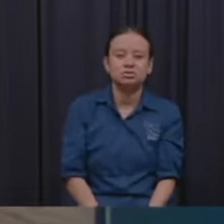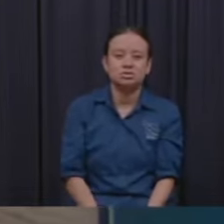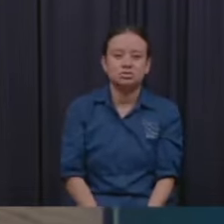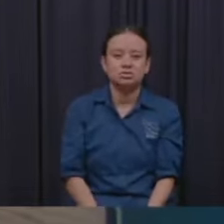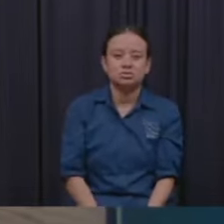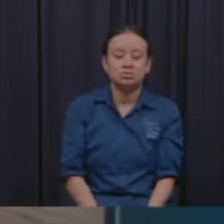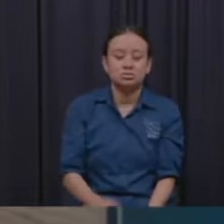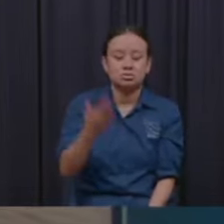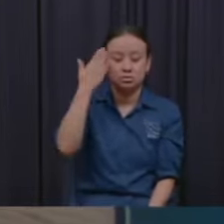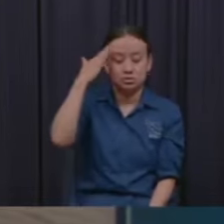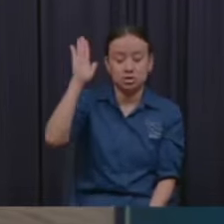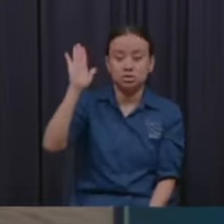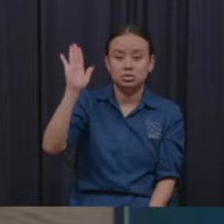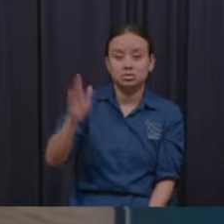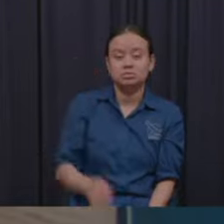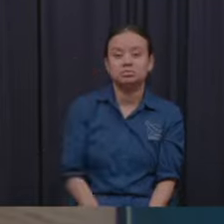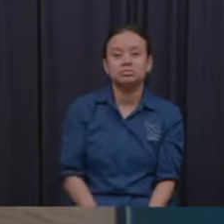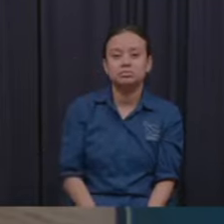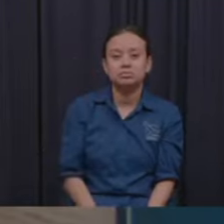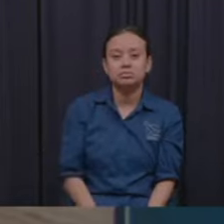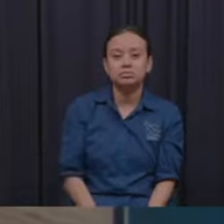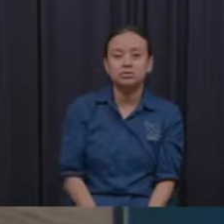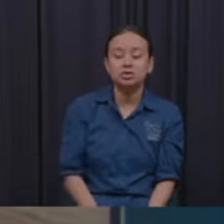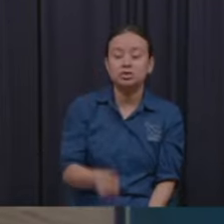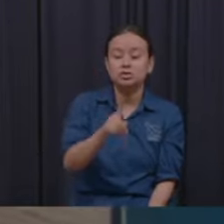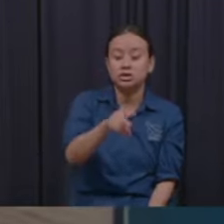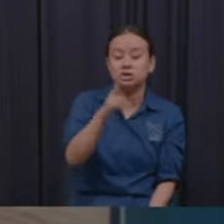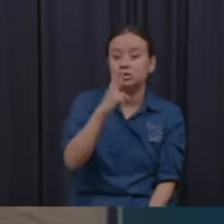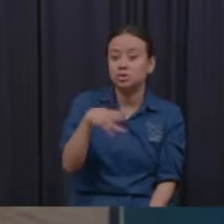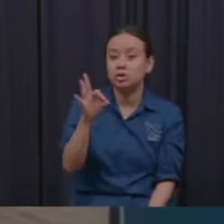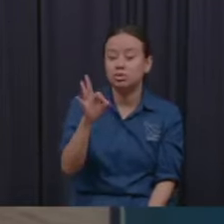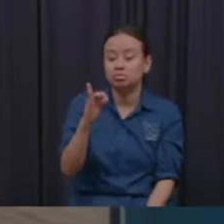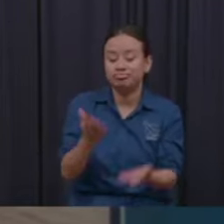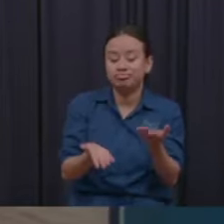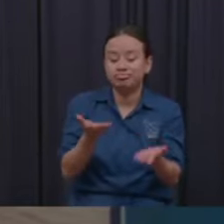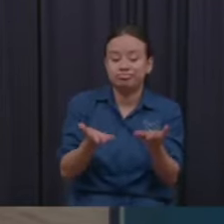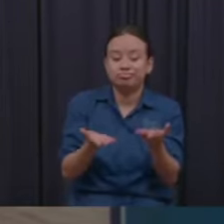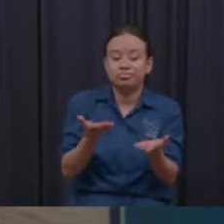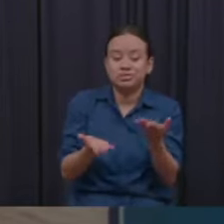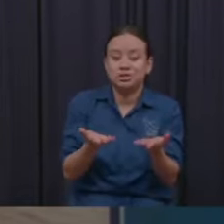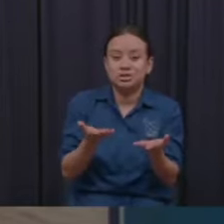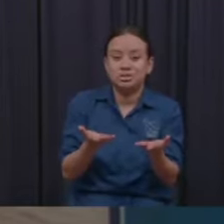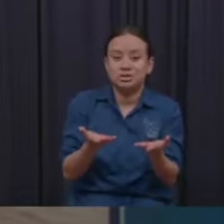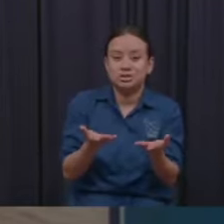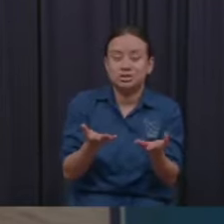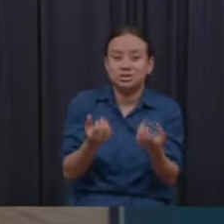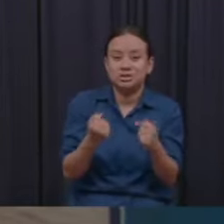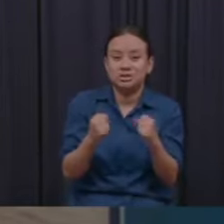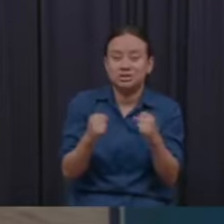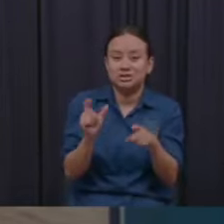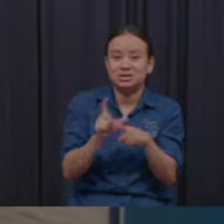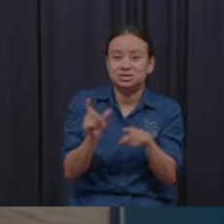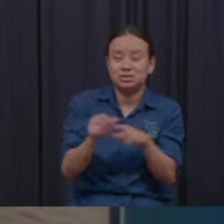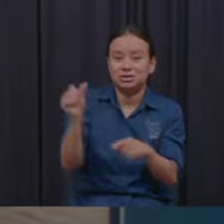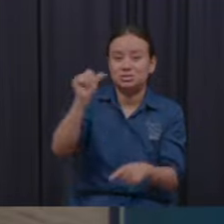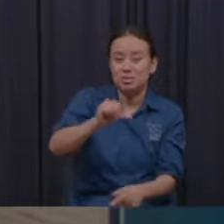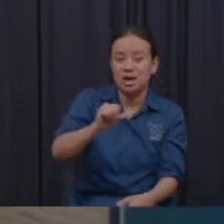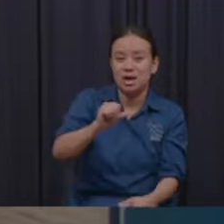será que está allí? ¿No será que tu hijito, verdad, lindo él en el Señor y todo eso, pero tiene su cuarto